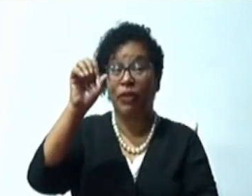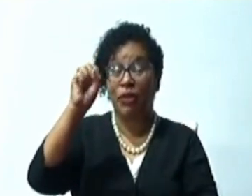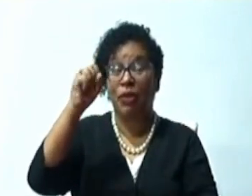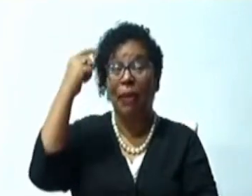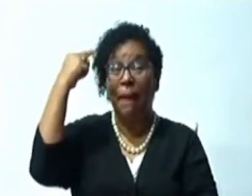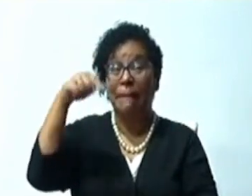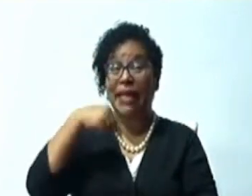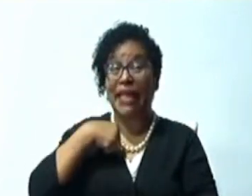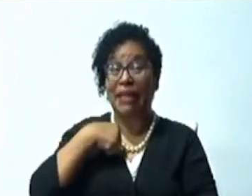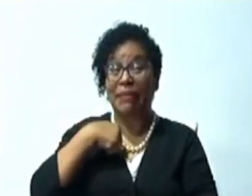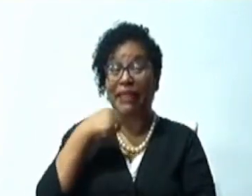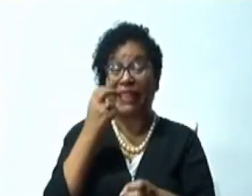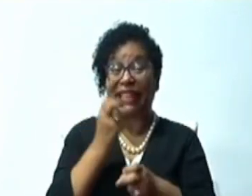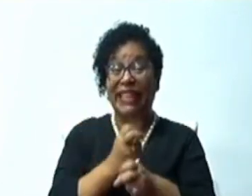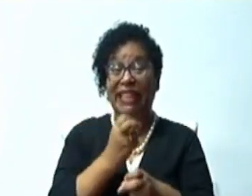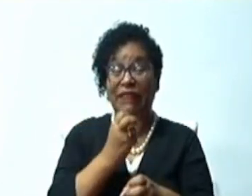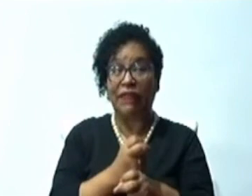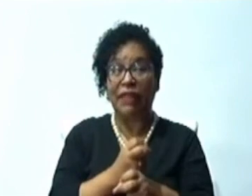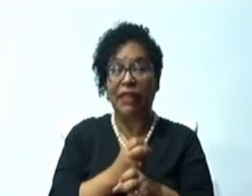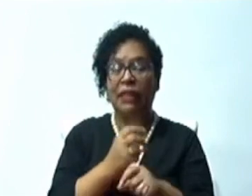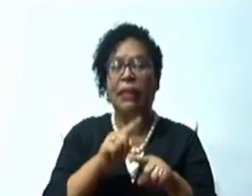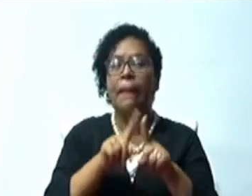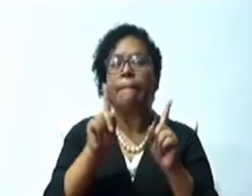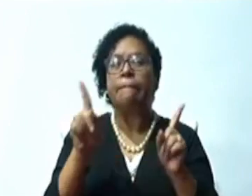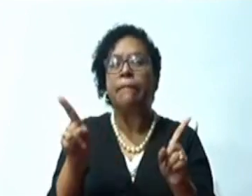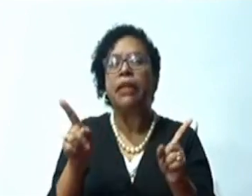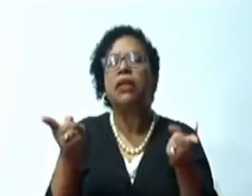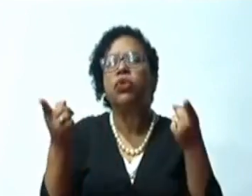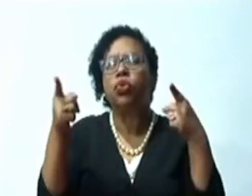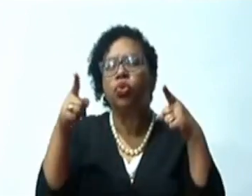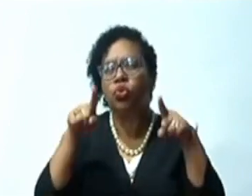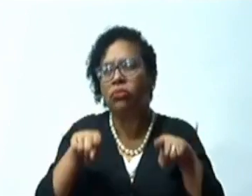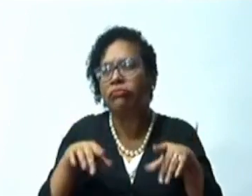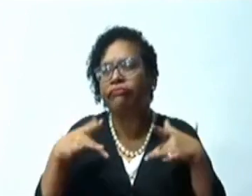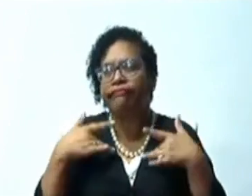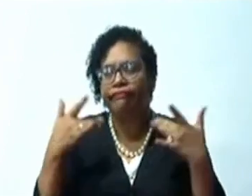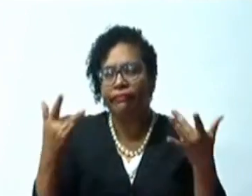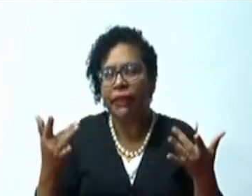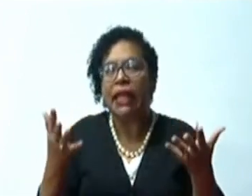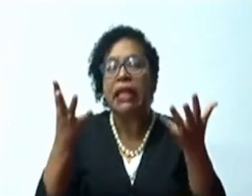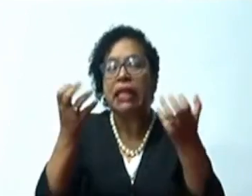Pero ¿qué es lo que pasa? Y quiero la asesoría del diputado Castillo.